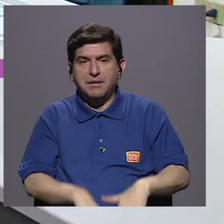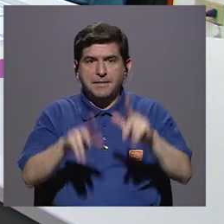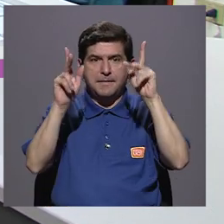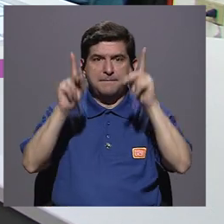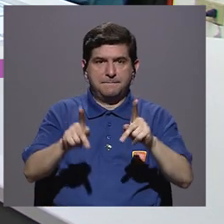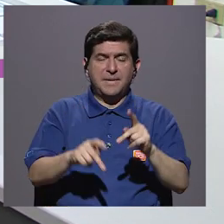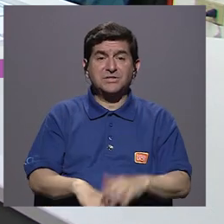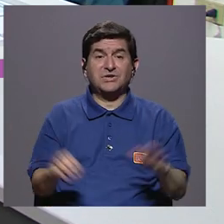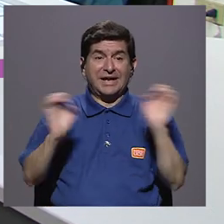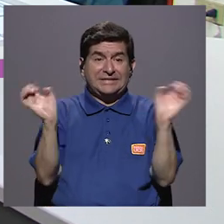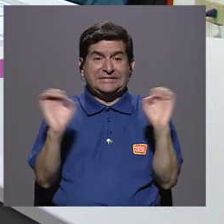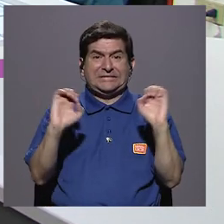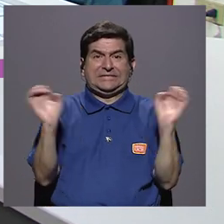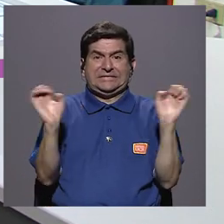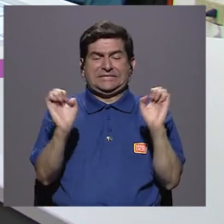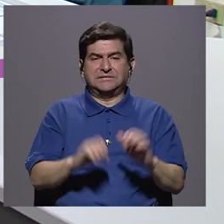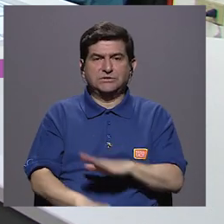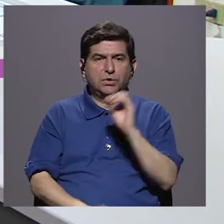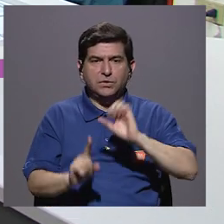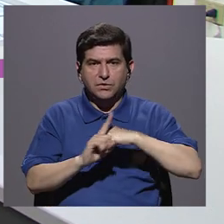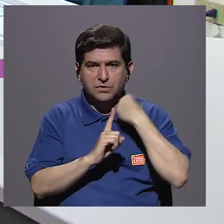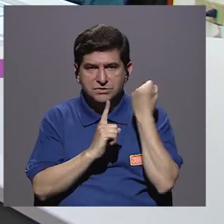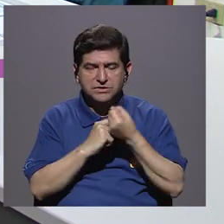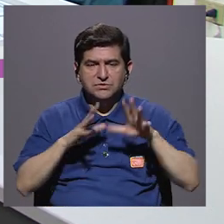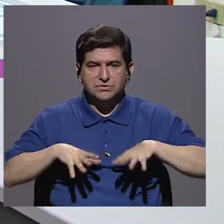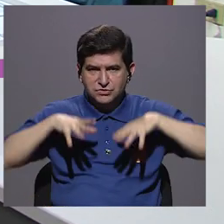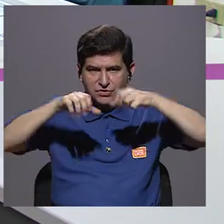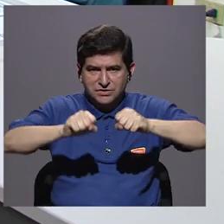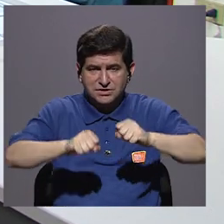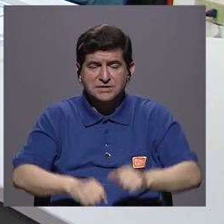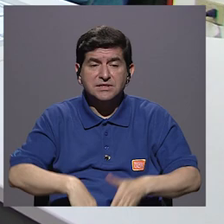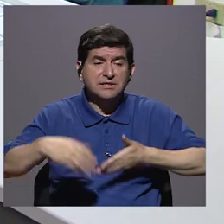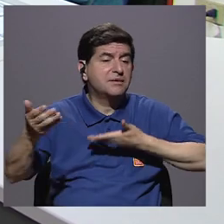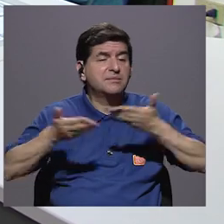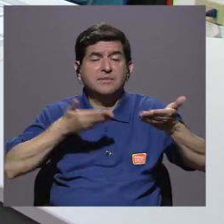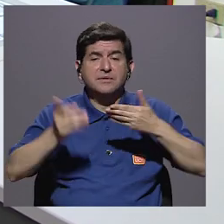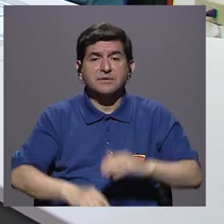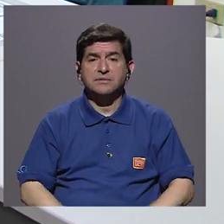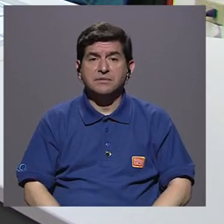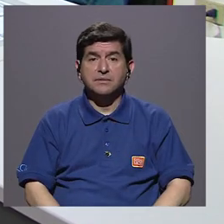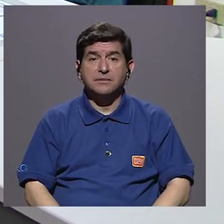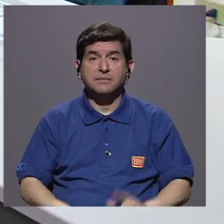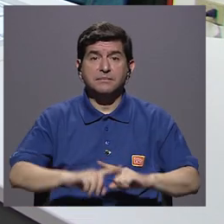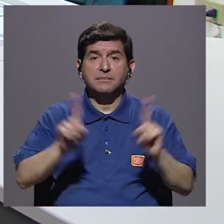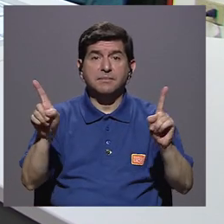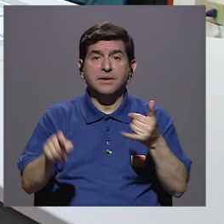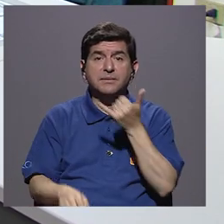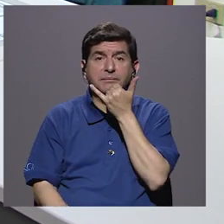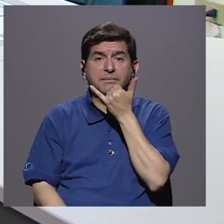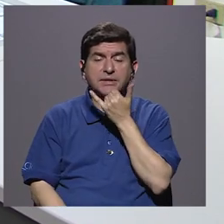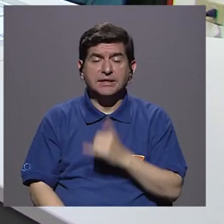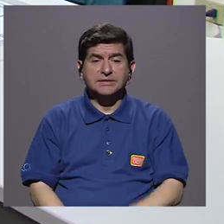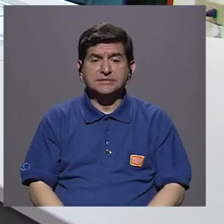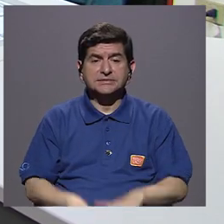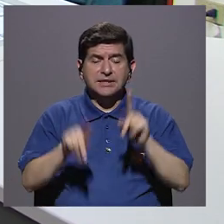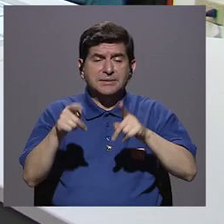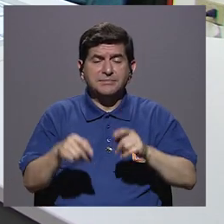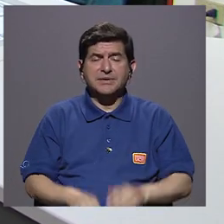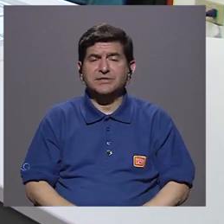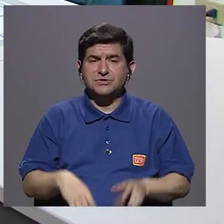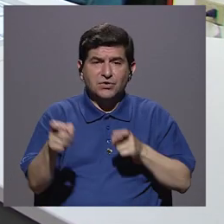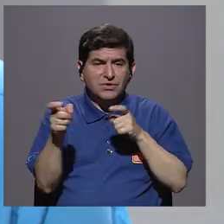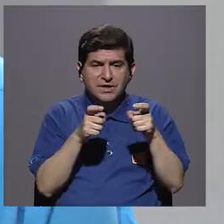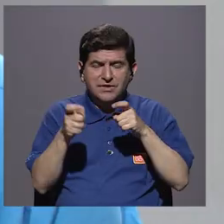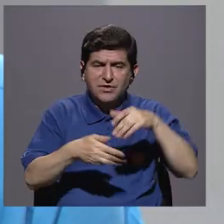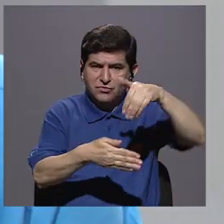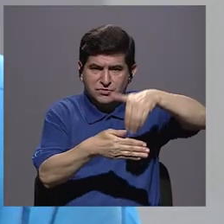una persona con una emergencia o a una cita programada a recibir el servicio, y entonces, ¿qué tiene que hacer el personal de registro médico?